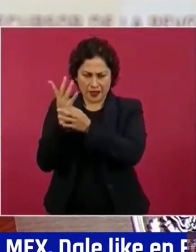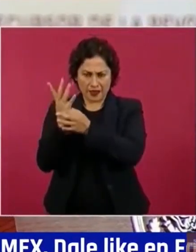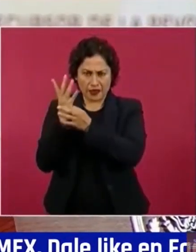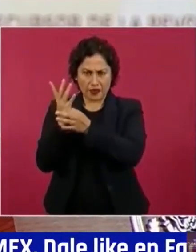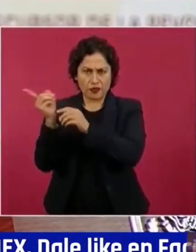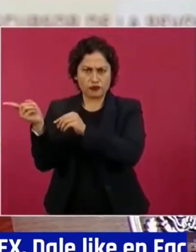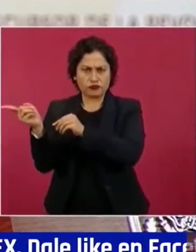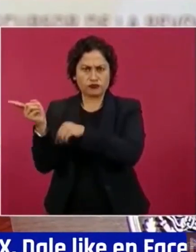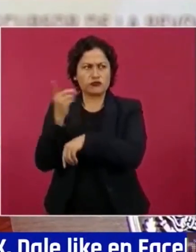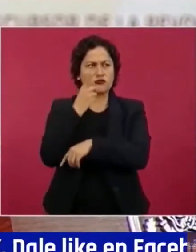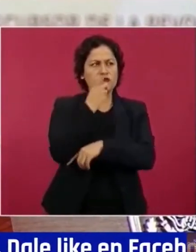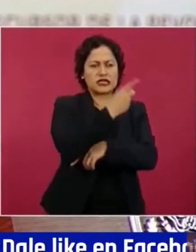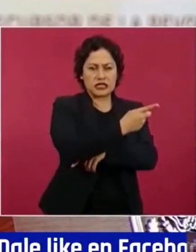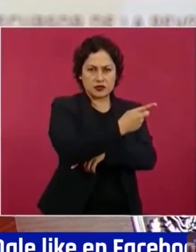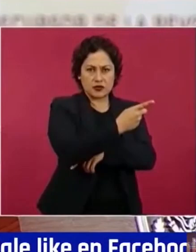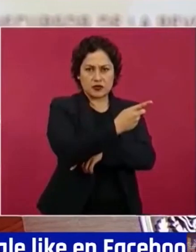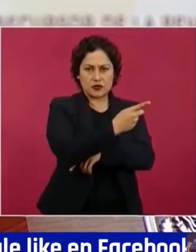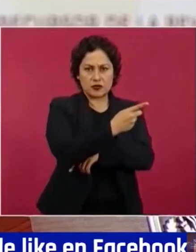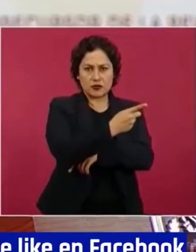a otro, tú estás